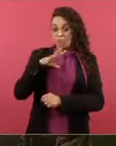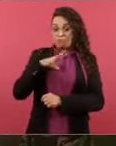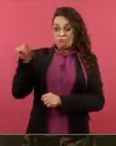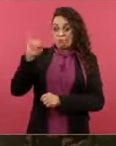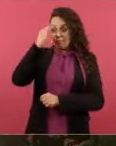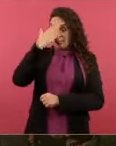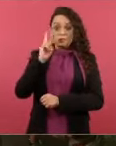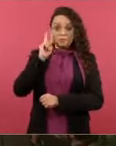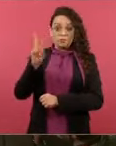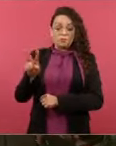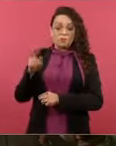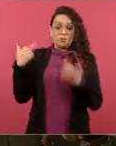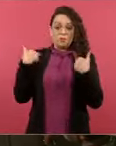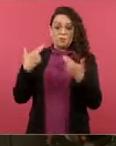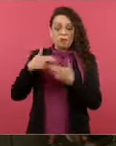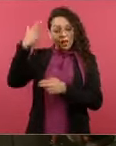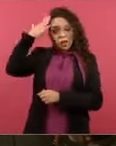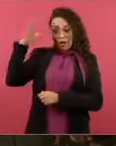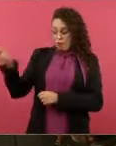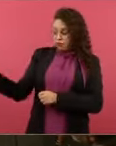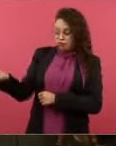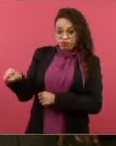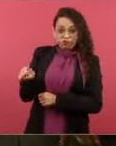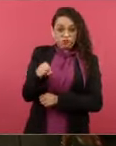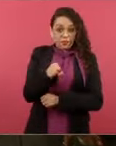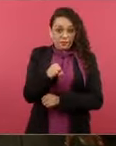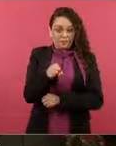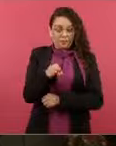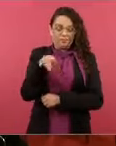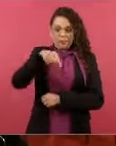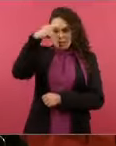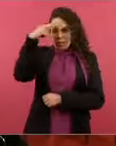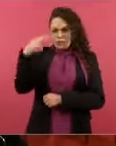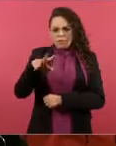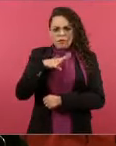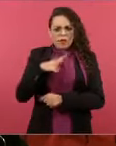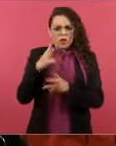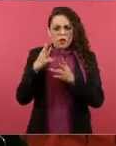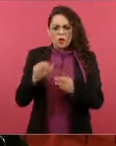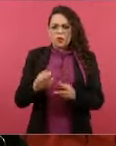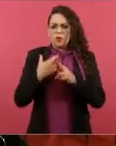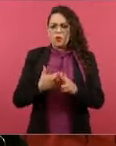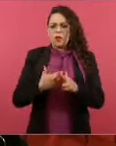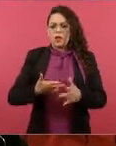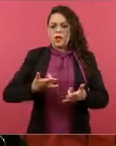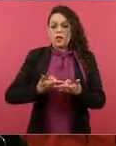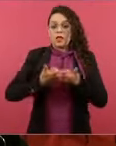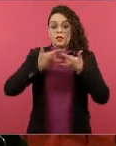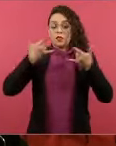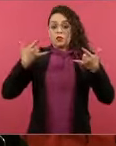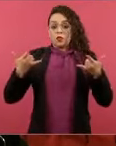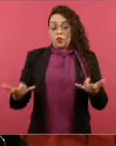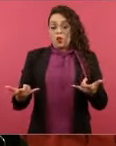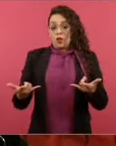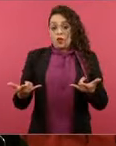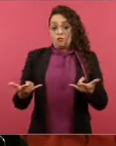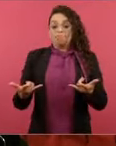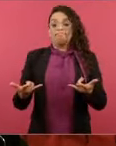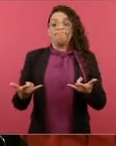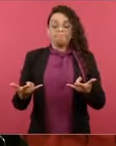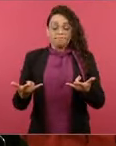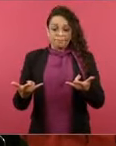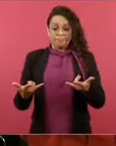y caricaturas, que bueno, son toda una historia en nuestro país, ¿no? Tenemos una gran riqueza en términos